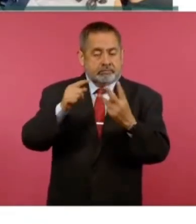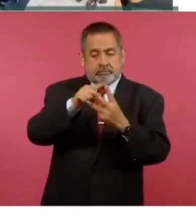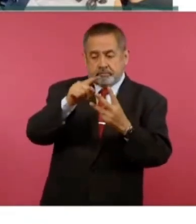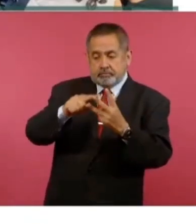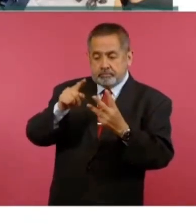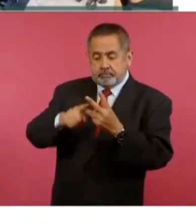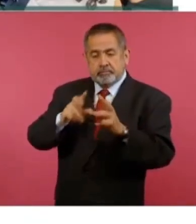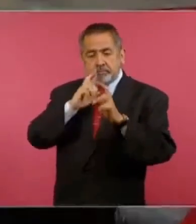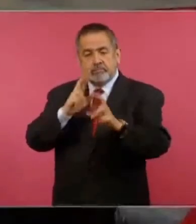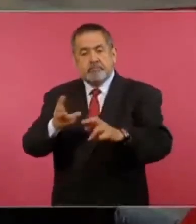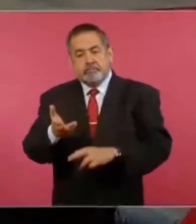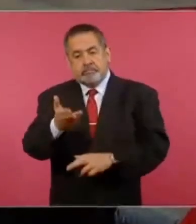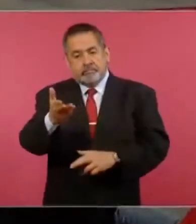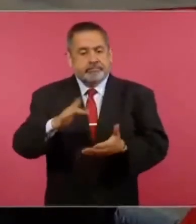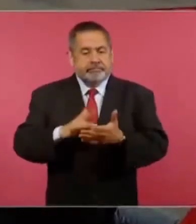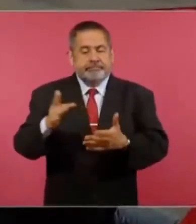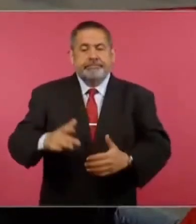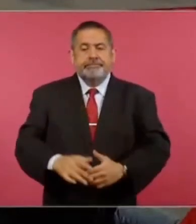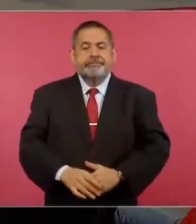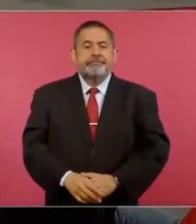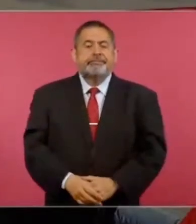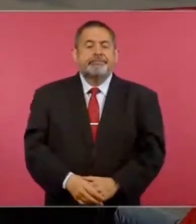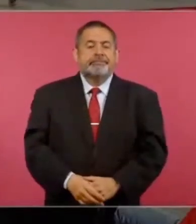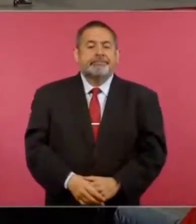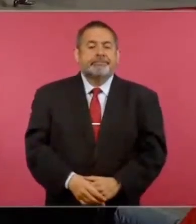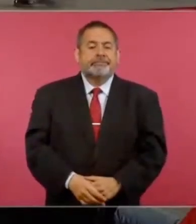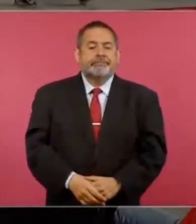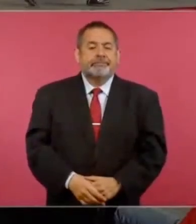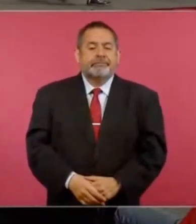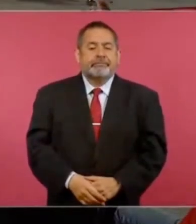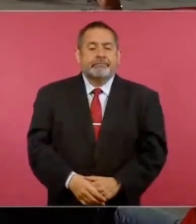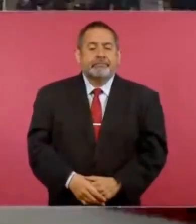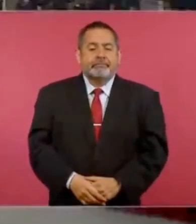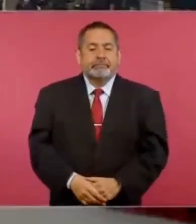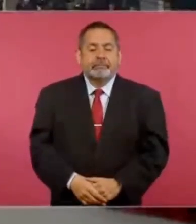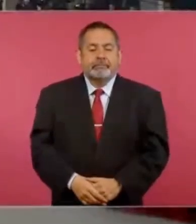reporte que tenemos el día de hoy. Gracias.